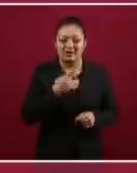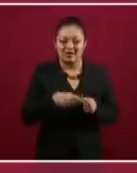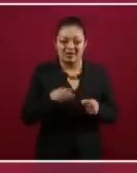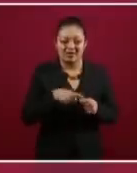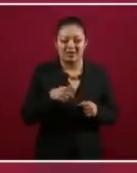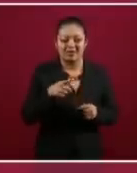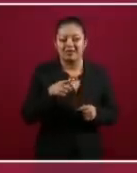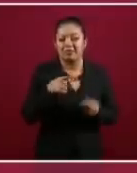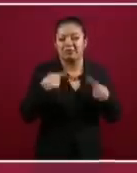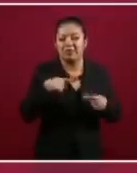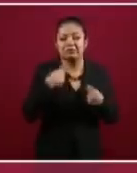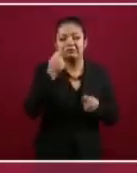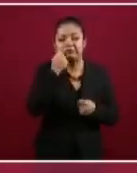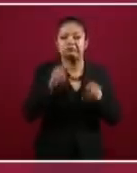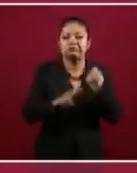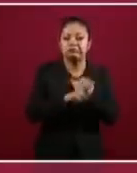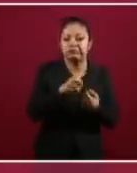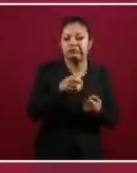manifestaciones.